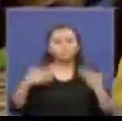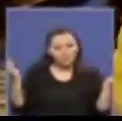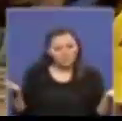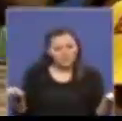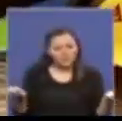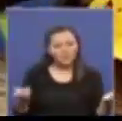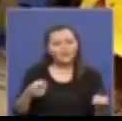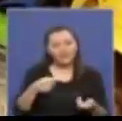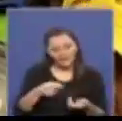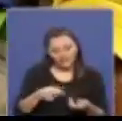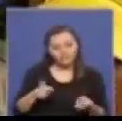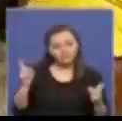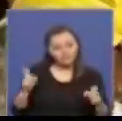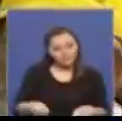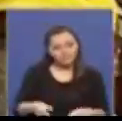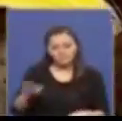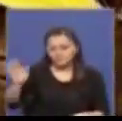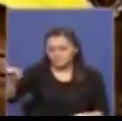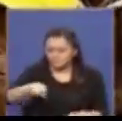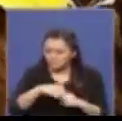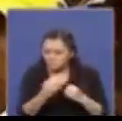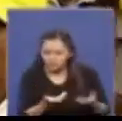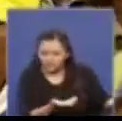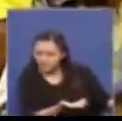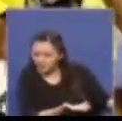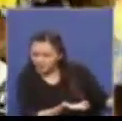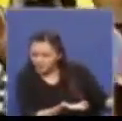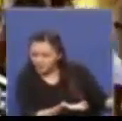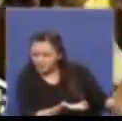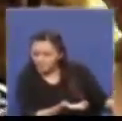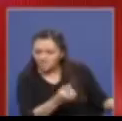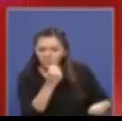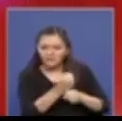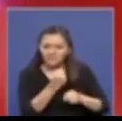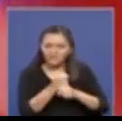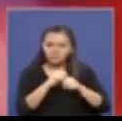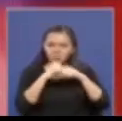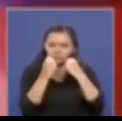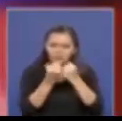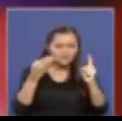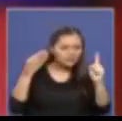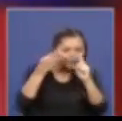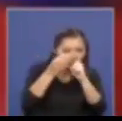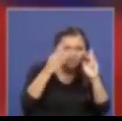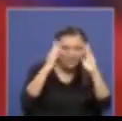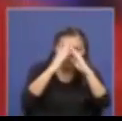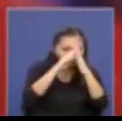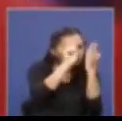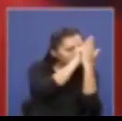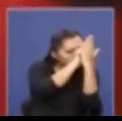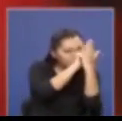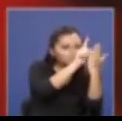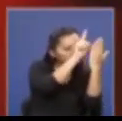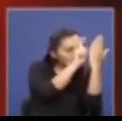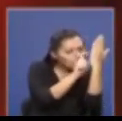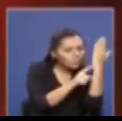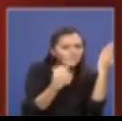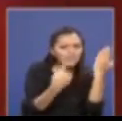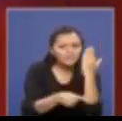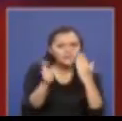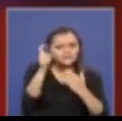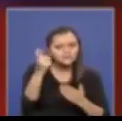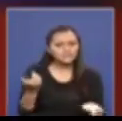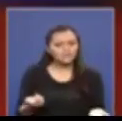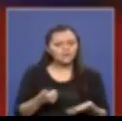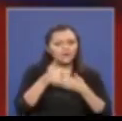ajustando tuercas ahí para mejorar muchísimo el trabajo social y la ayuda social, material, que es importante, que nadie